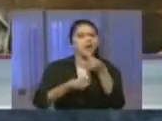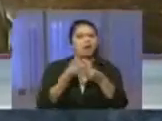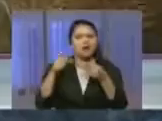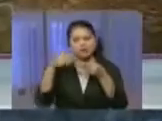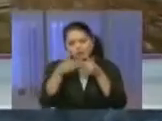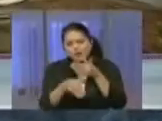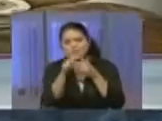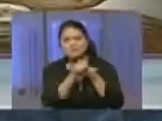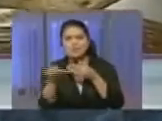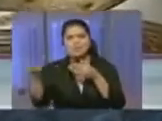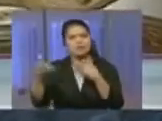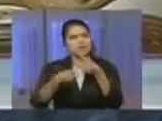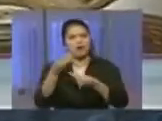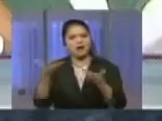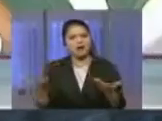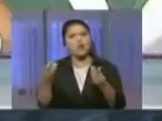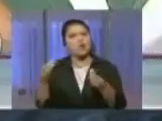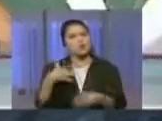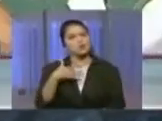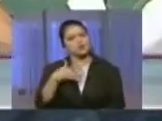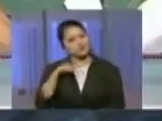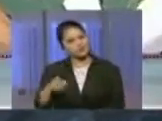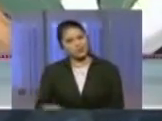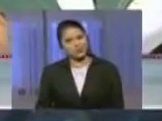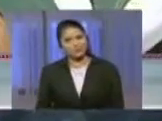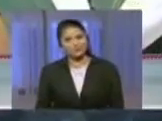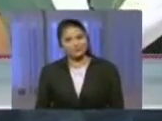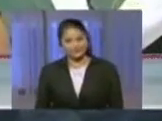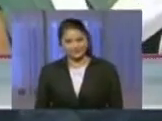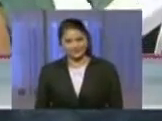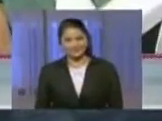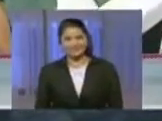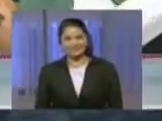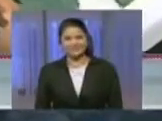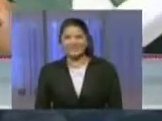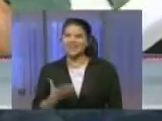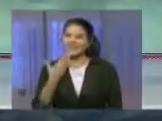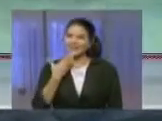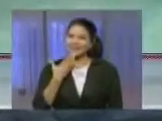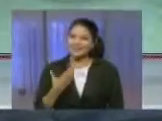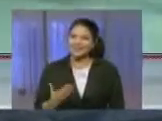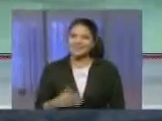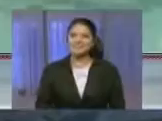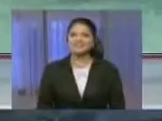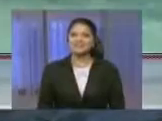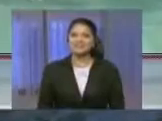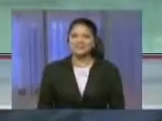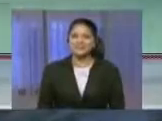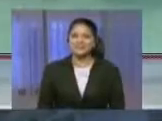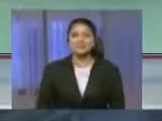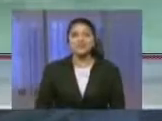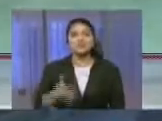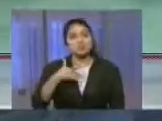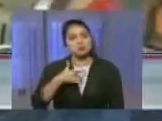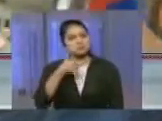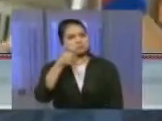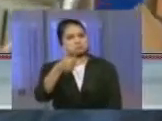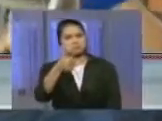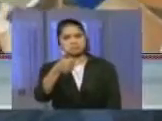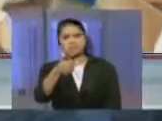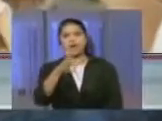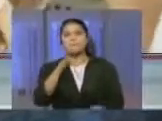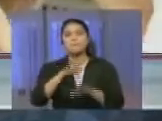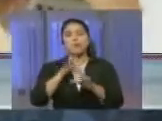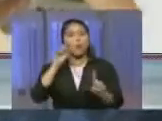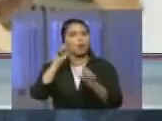semana Bueno cómo te has sentido Cuéntame Ah bueno Muchas gracias este nos hemos sentido super bien ya que nuestra meta